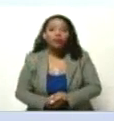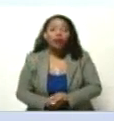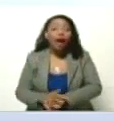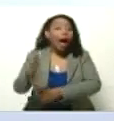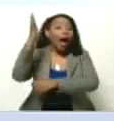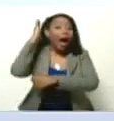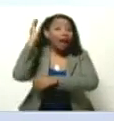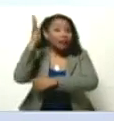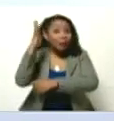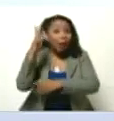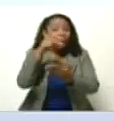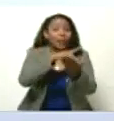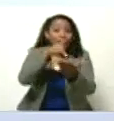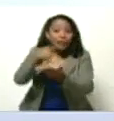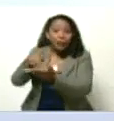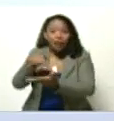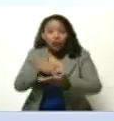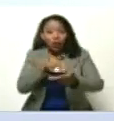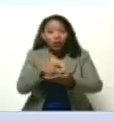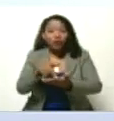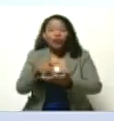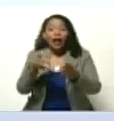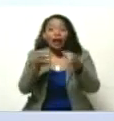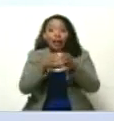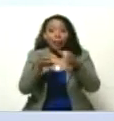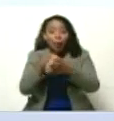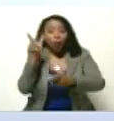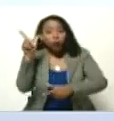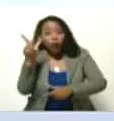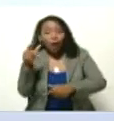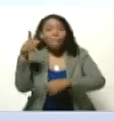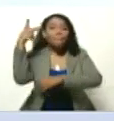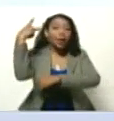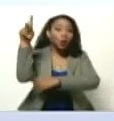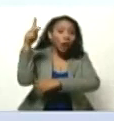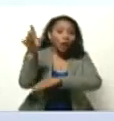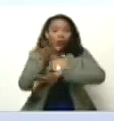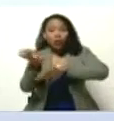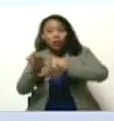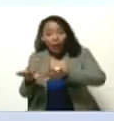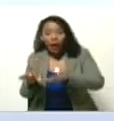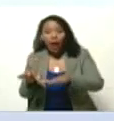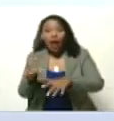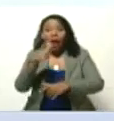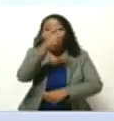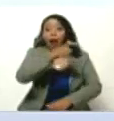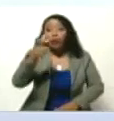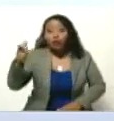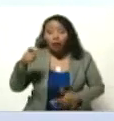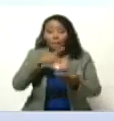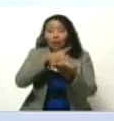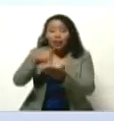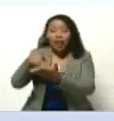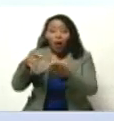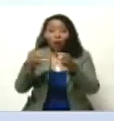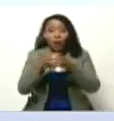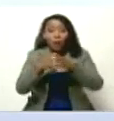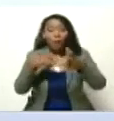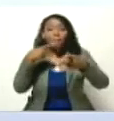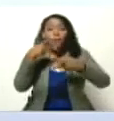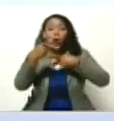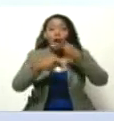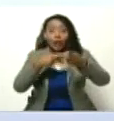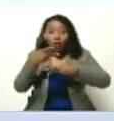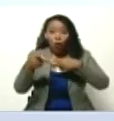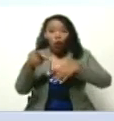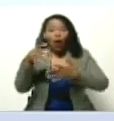Asambleas de militantes por VC para la postulación de equipos parroquiales municipales. Las y los militantes miembros de los equipos políticos estadales,